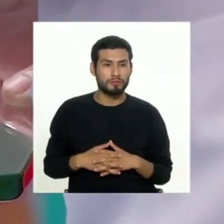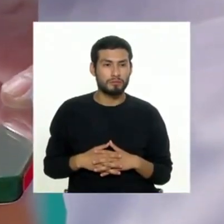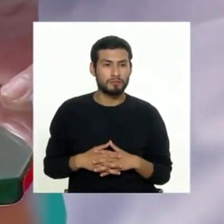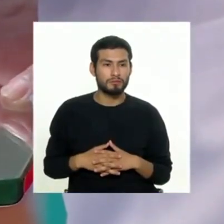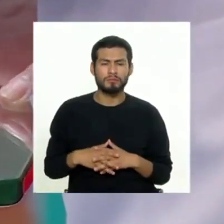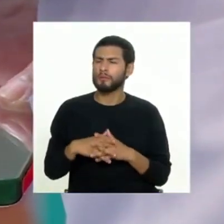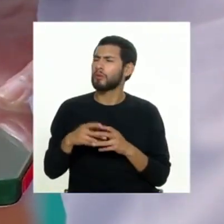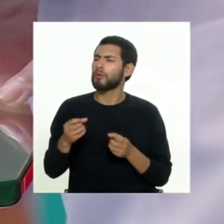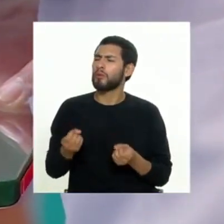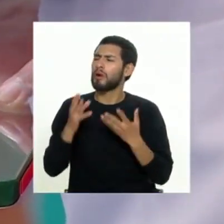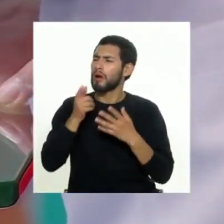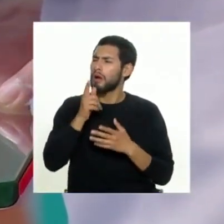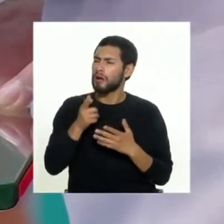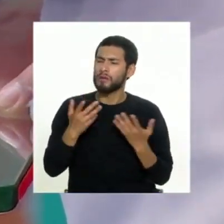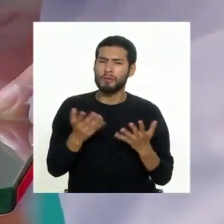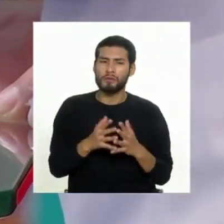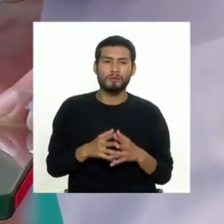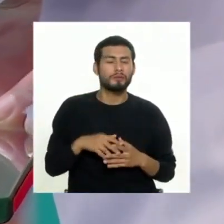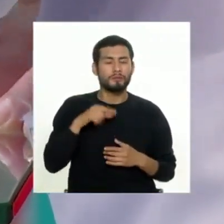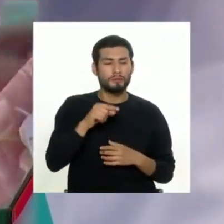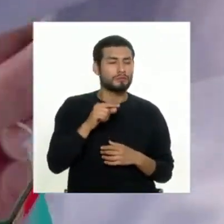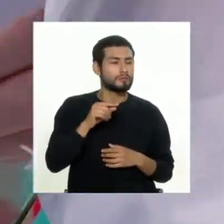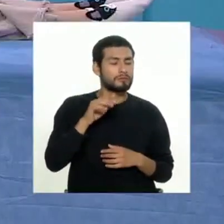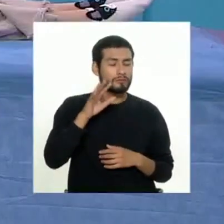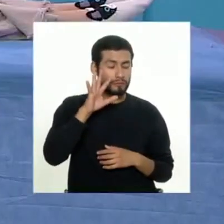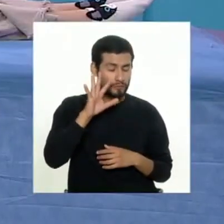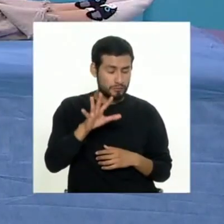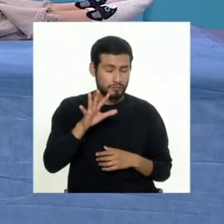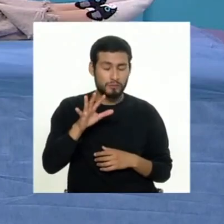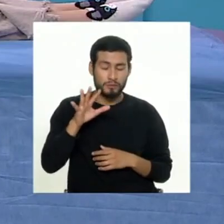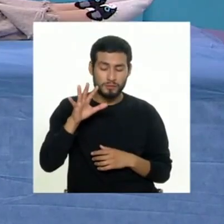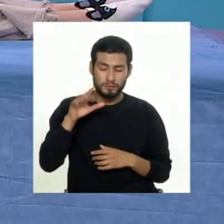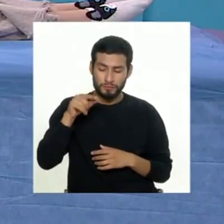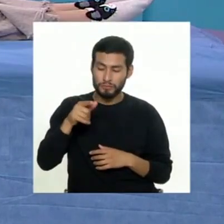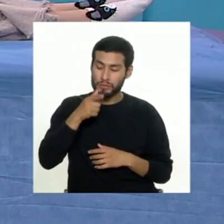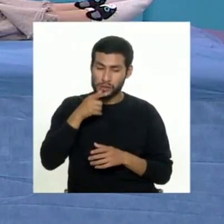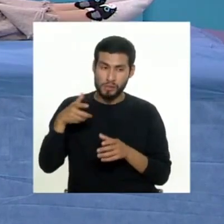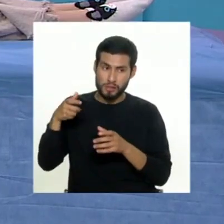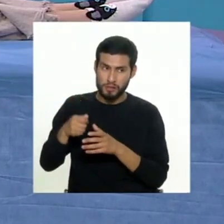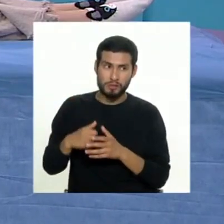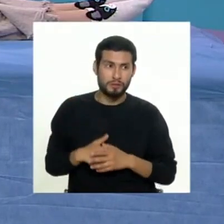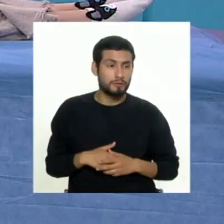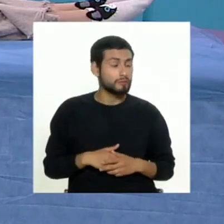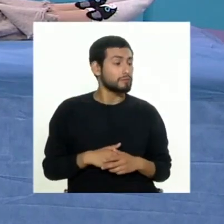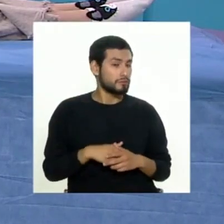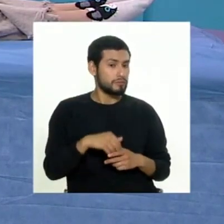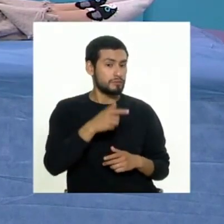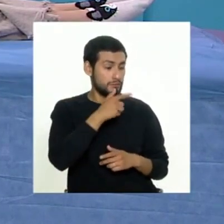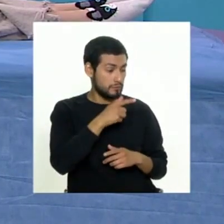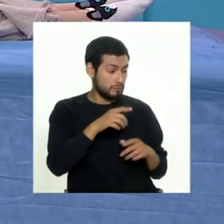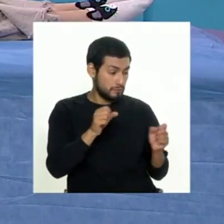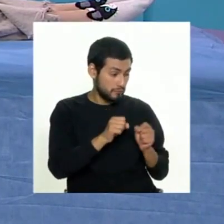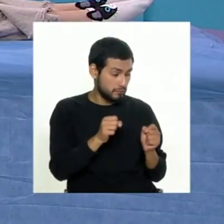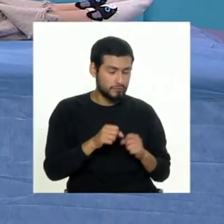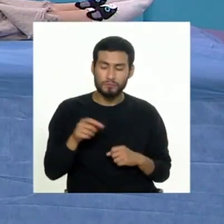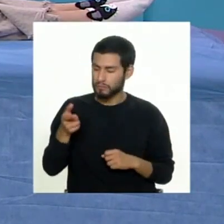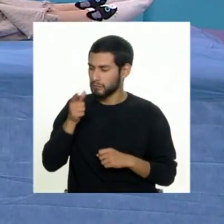¿Cuánto de agua le echas? Le echamos 5 cc de agua. Y está helada, ¿no? Agüita helada,